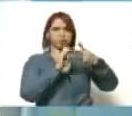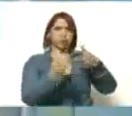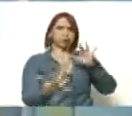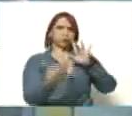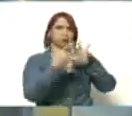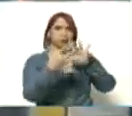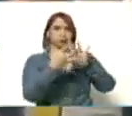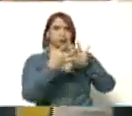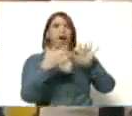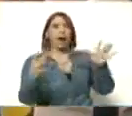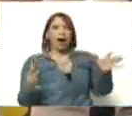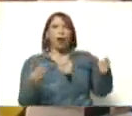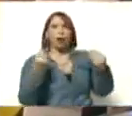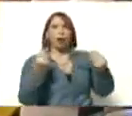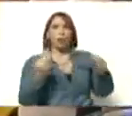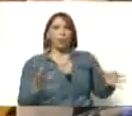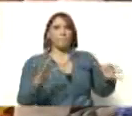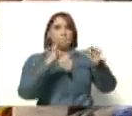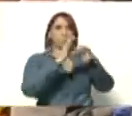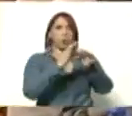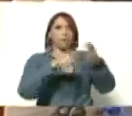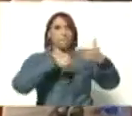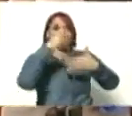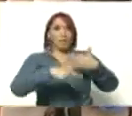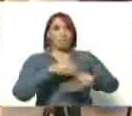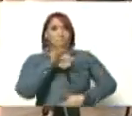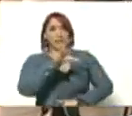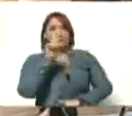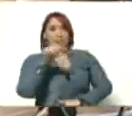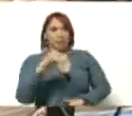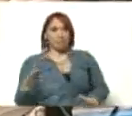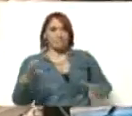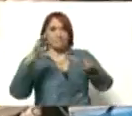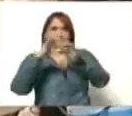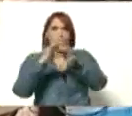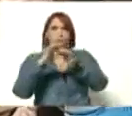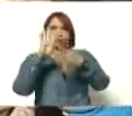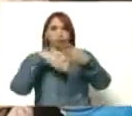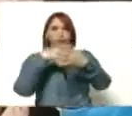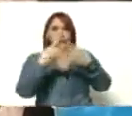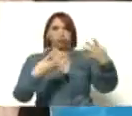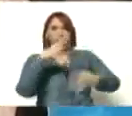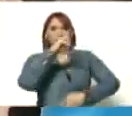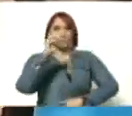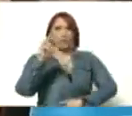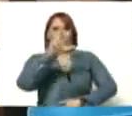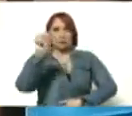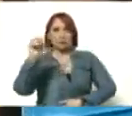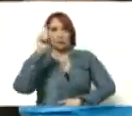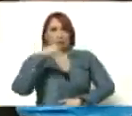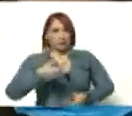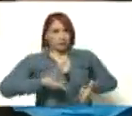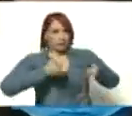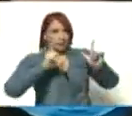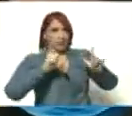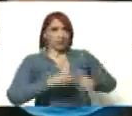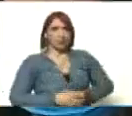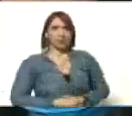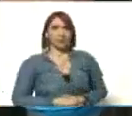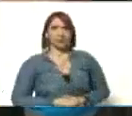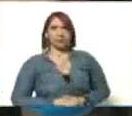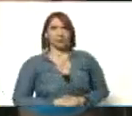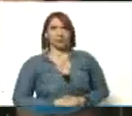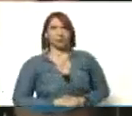plan de la patria, pero además también nos vinculan a la agenda 2030. Esto nos permitió